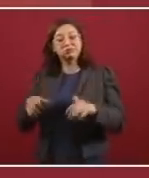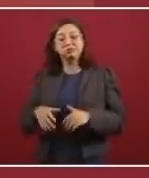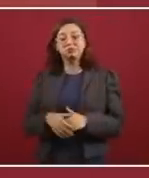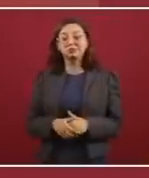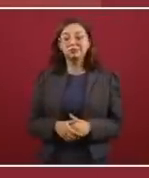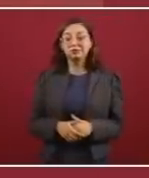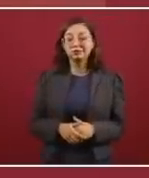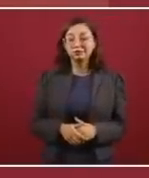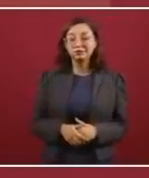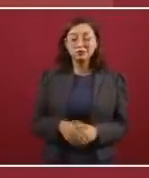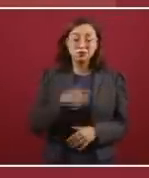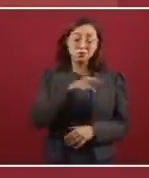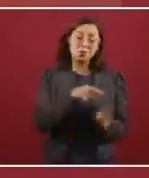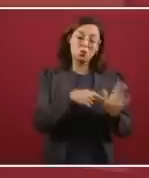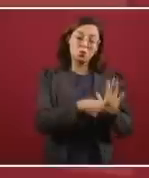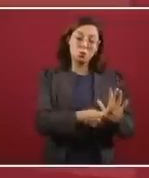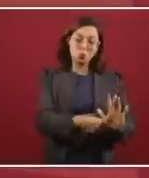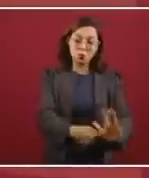muestra